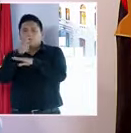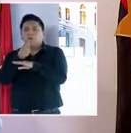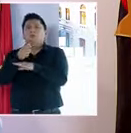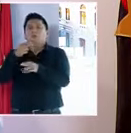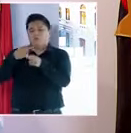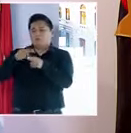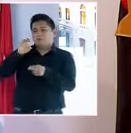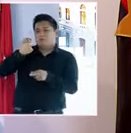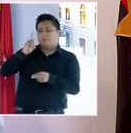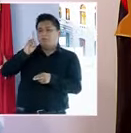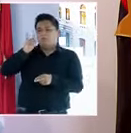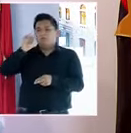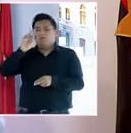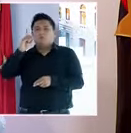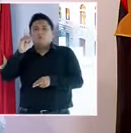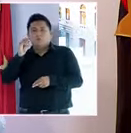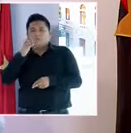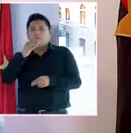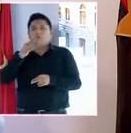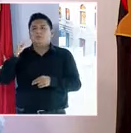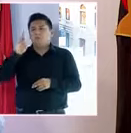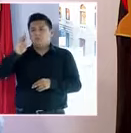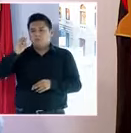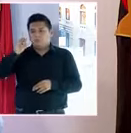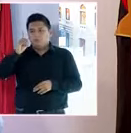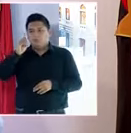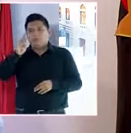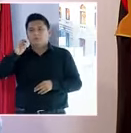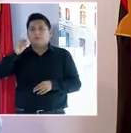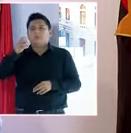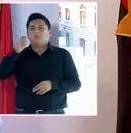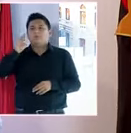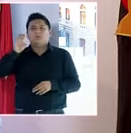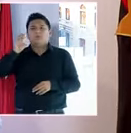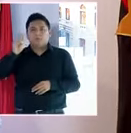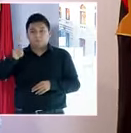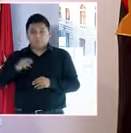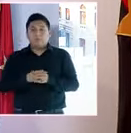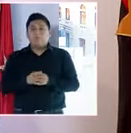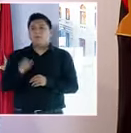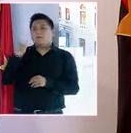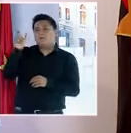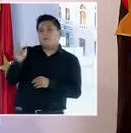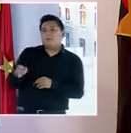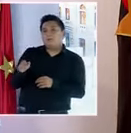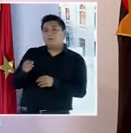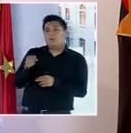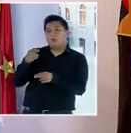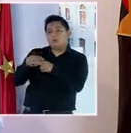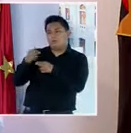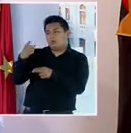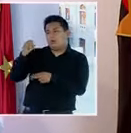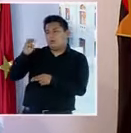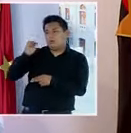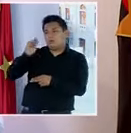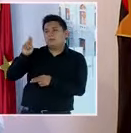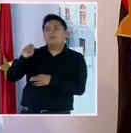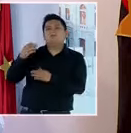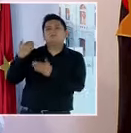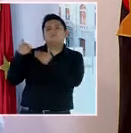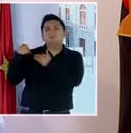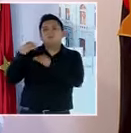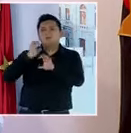Rodríguez. A el señor delegado de la Defensoría del Pueblo, Rumaldo Gómez. A la